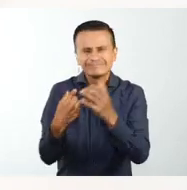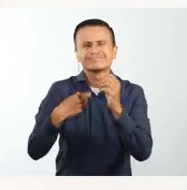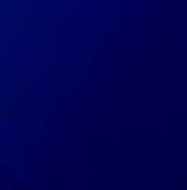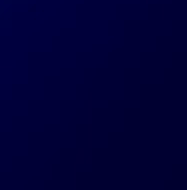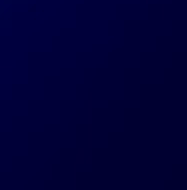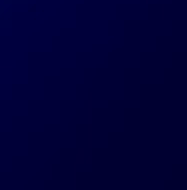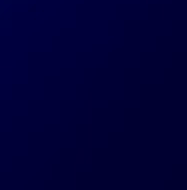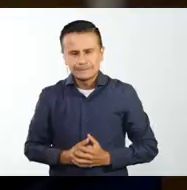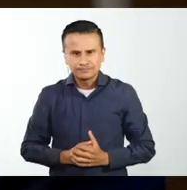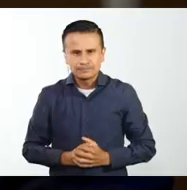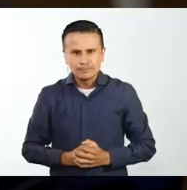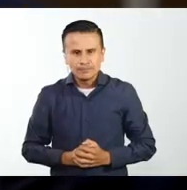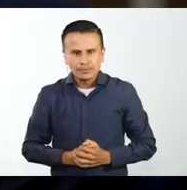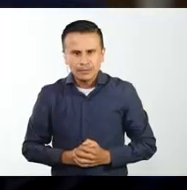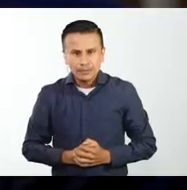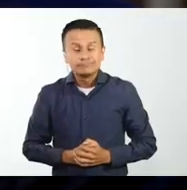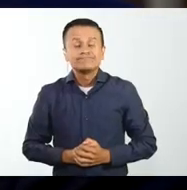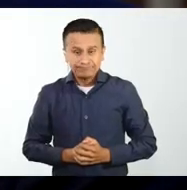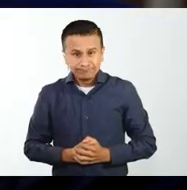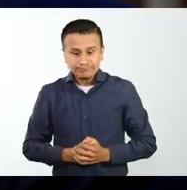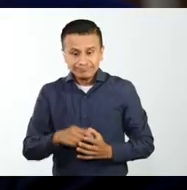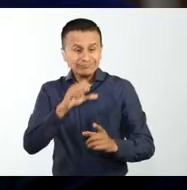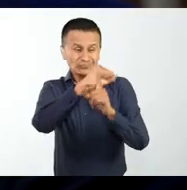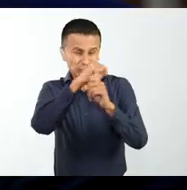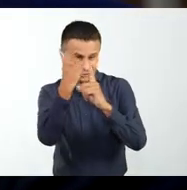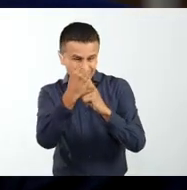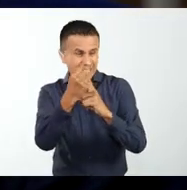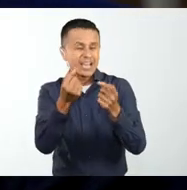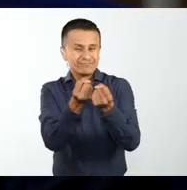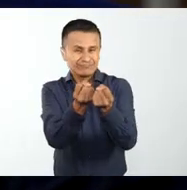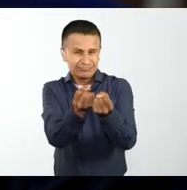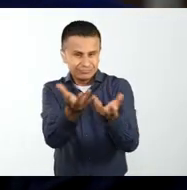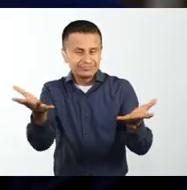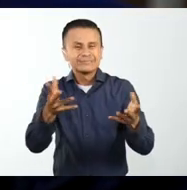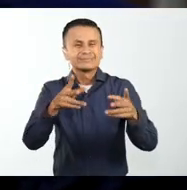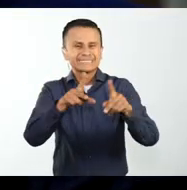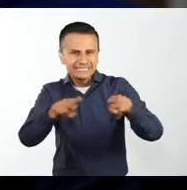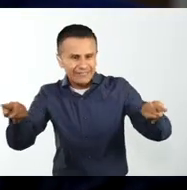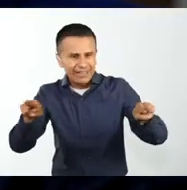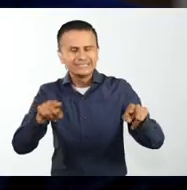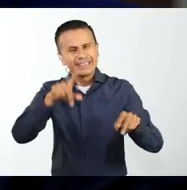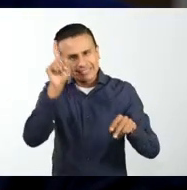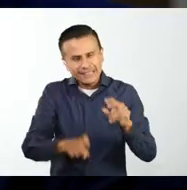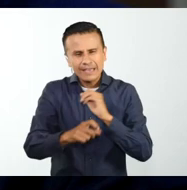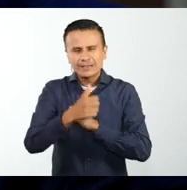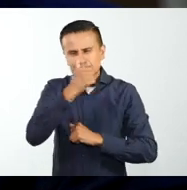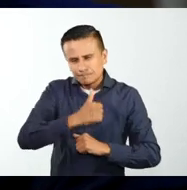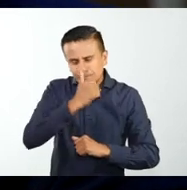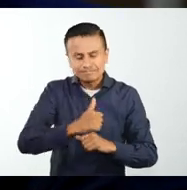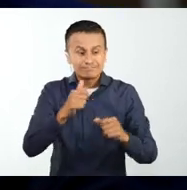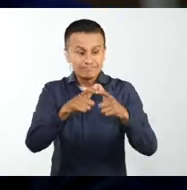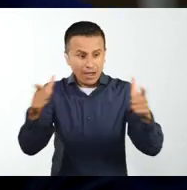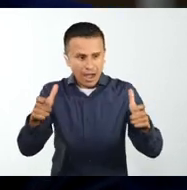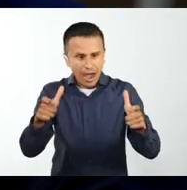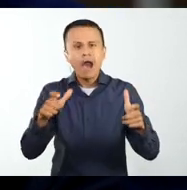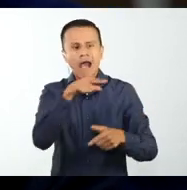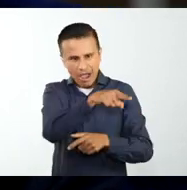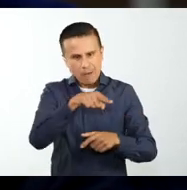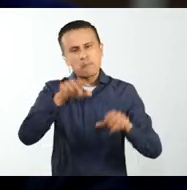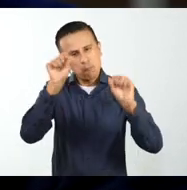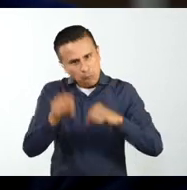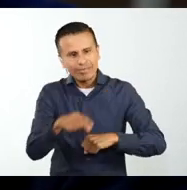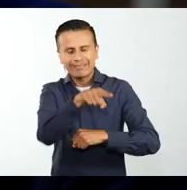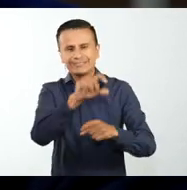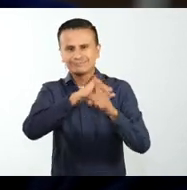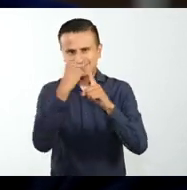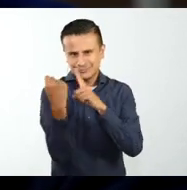working. Intrínsecamente, una sociedad más diversa, con mayor aceptación y con mayor tolerancia, es una